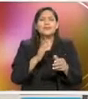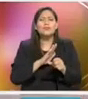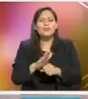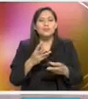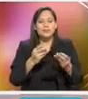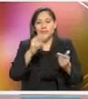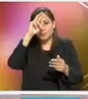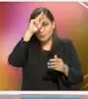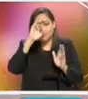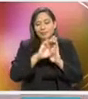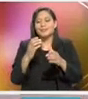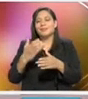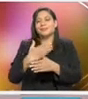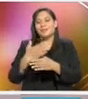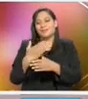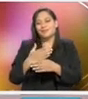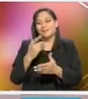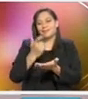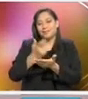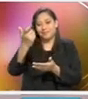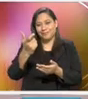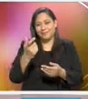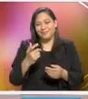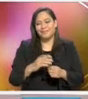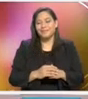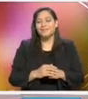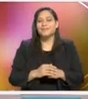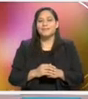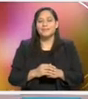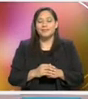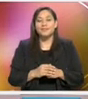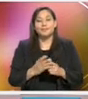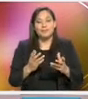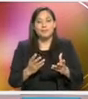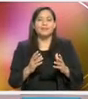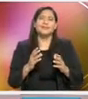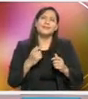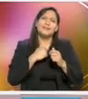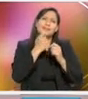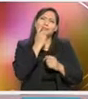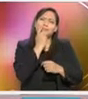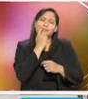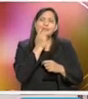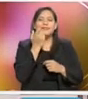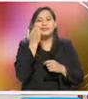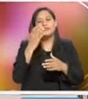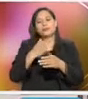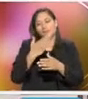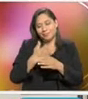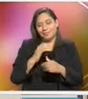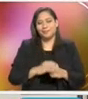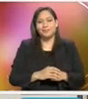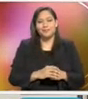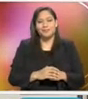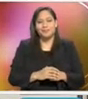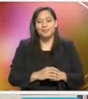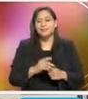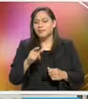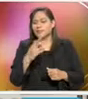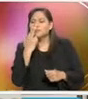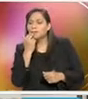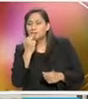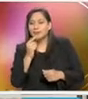que tú gastas, por ejemplo, ¿cuánto pagas de renta? La recomendación es que no pagues más del 30%. Cuidado con la gente que paga